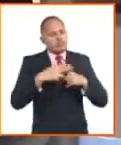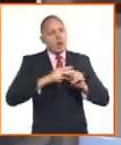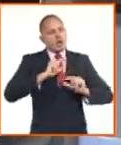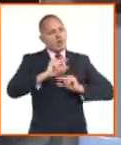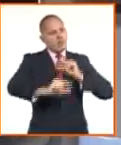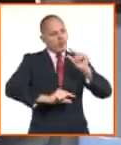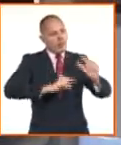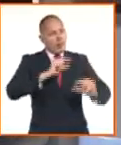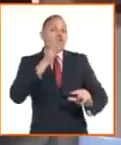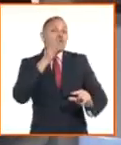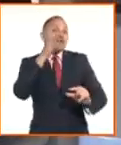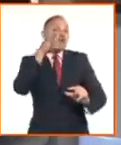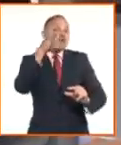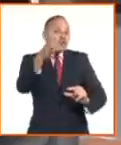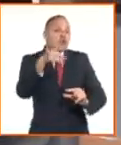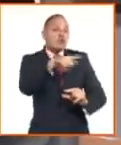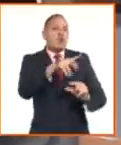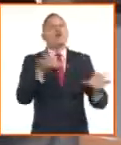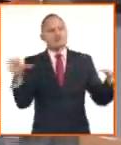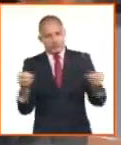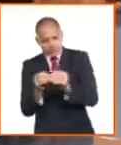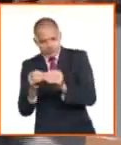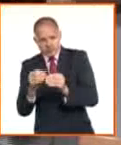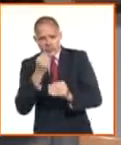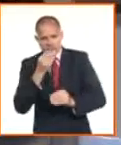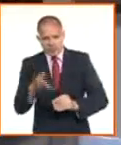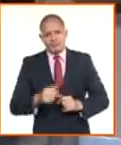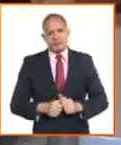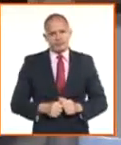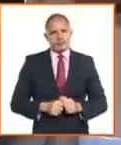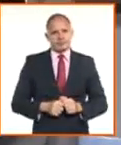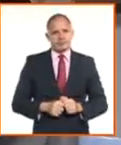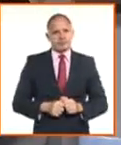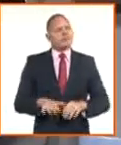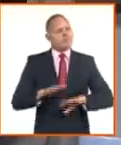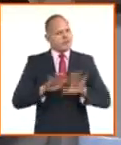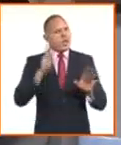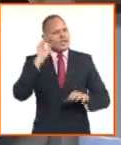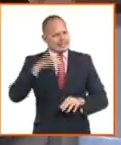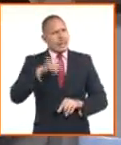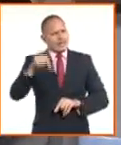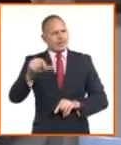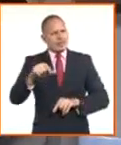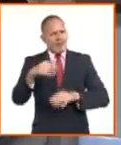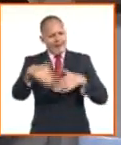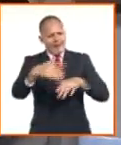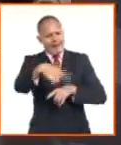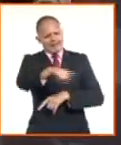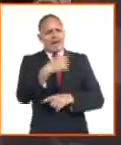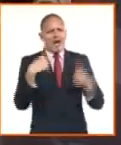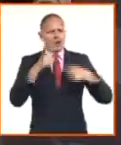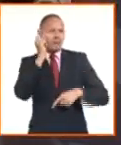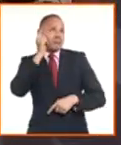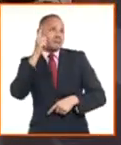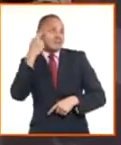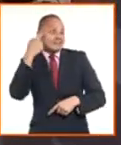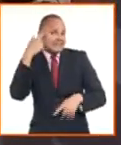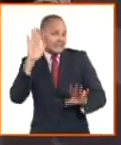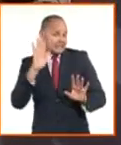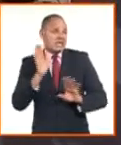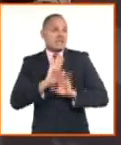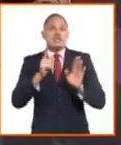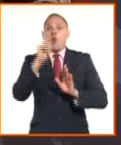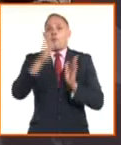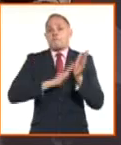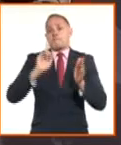camino, pues desde aquí un mes o 2 meses. Hay muchos gurúes. Sí, de aquí unas semanas, pon tú, o un tiempo, tenemos un tipo de cambio de equilibrio en el mercado y bueno, ¿por qué